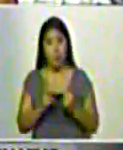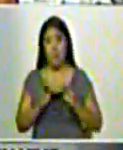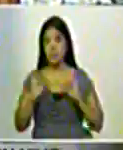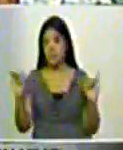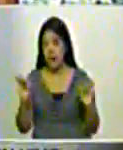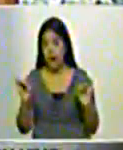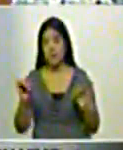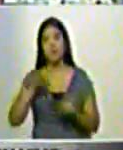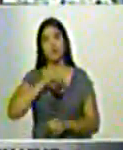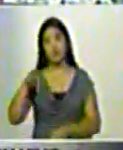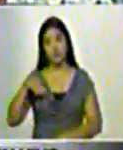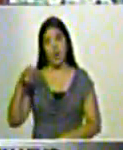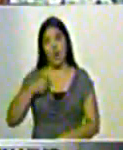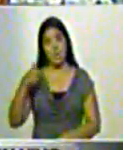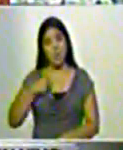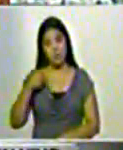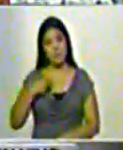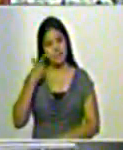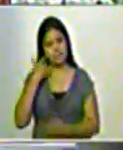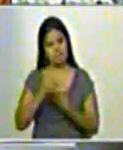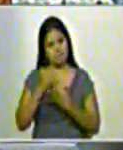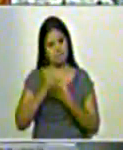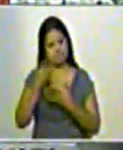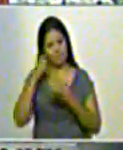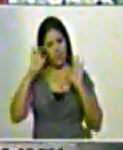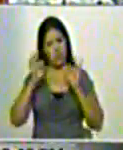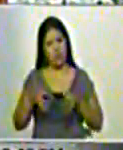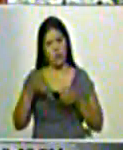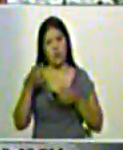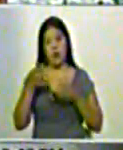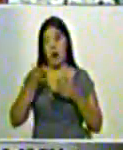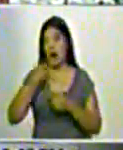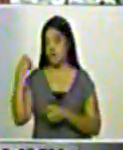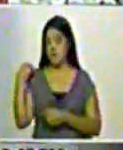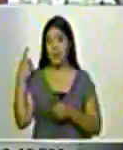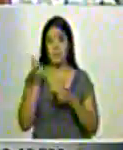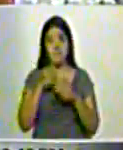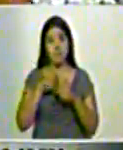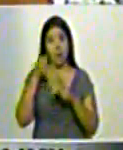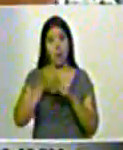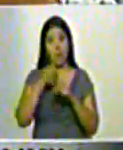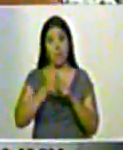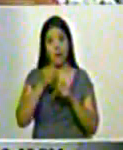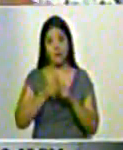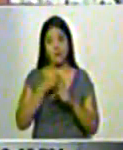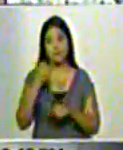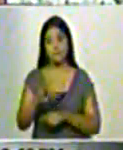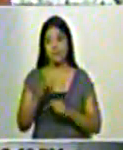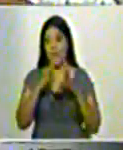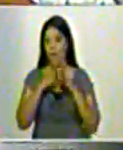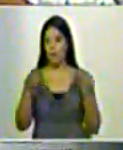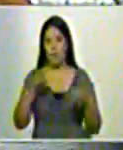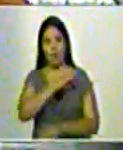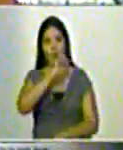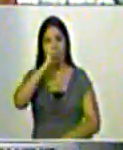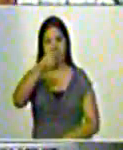aprovechamos nosotros para revisar nuestra maquinaria. Ayer en primera línea de combate teníamos nosotros a todos los jefes y